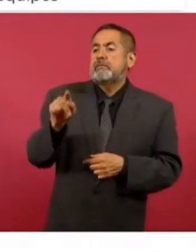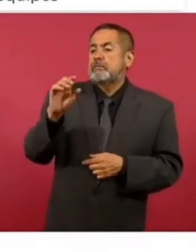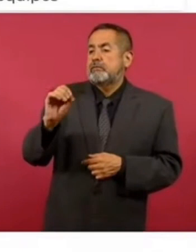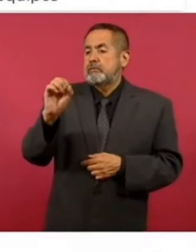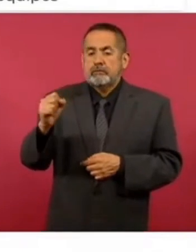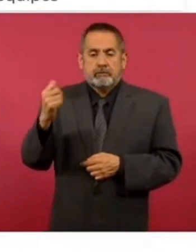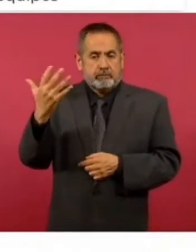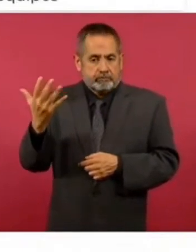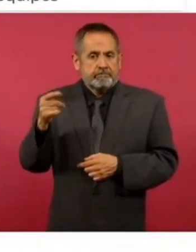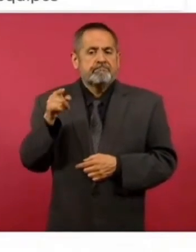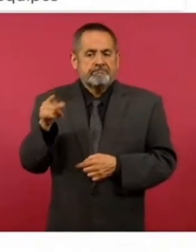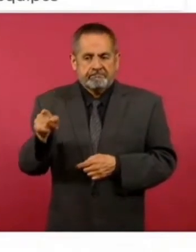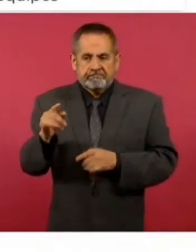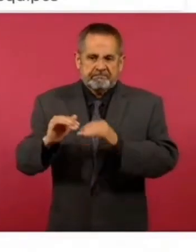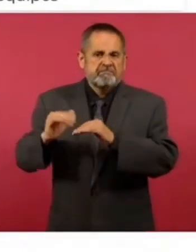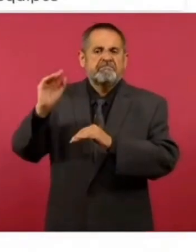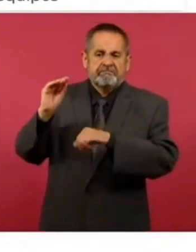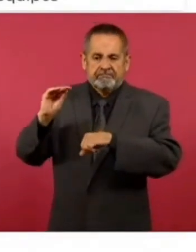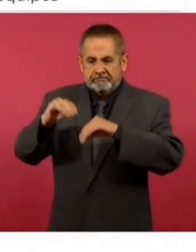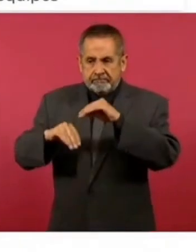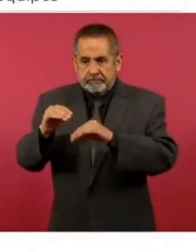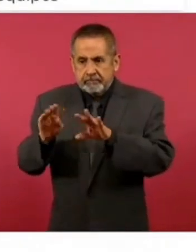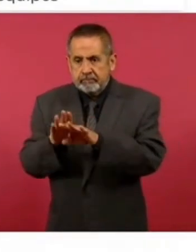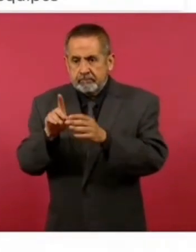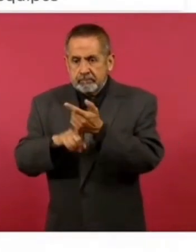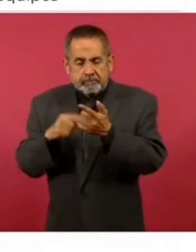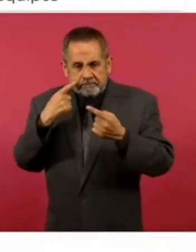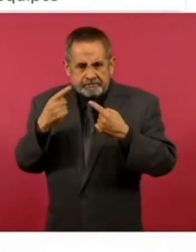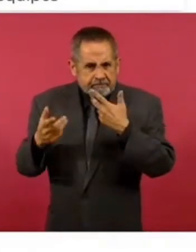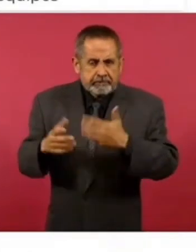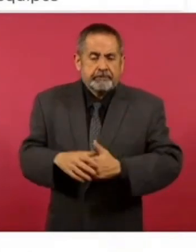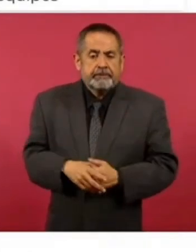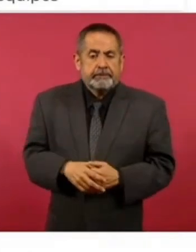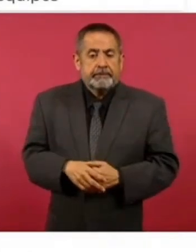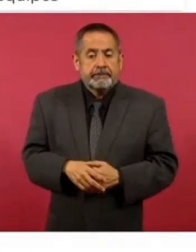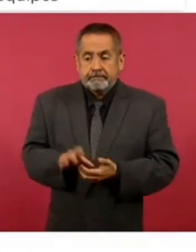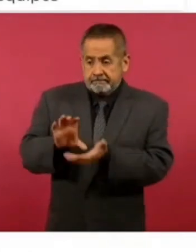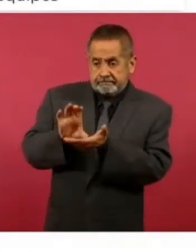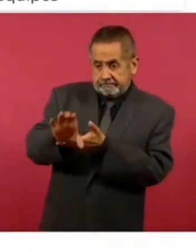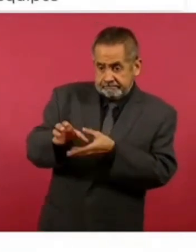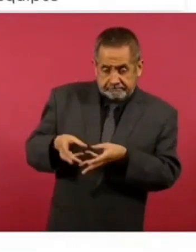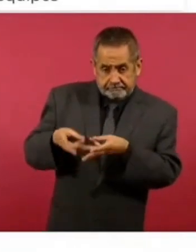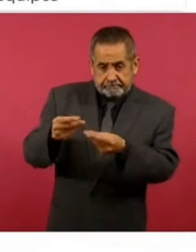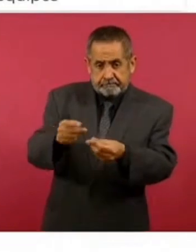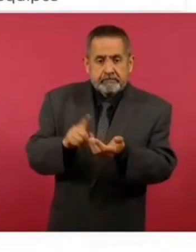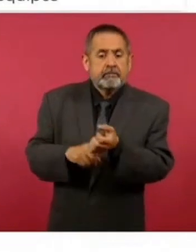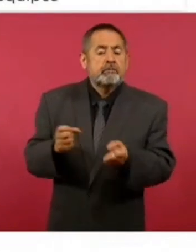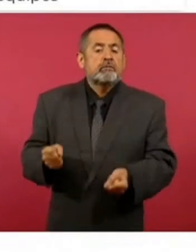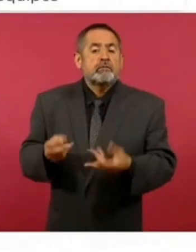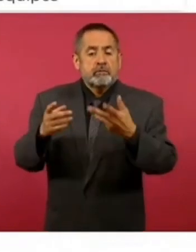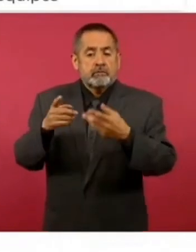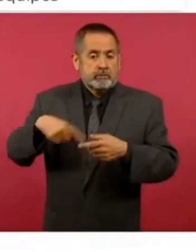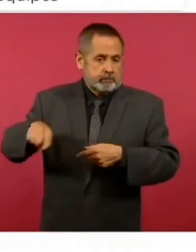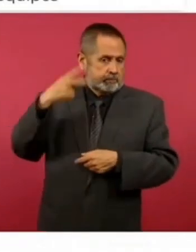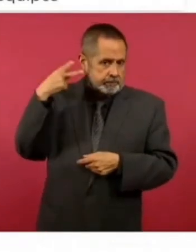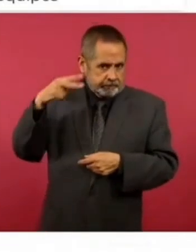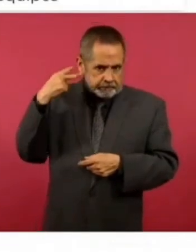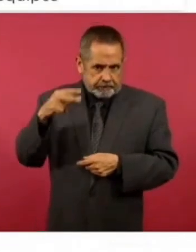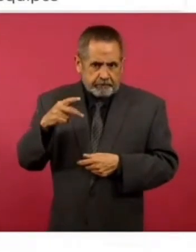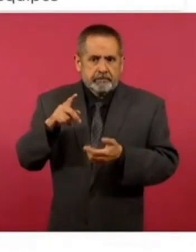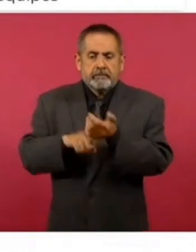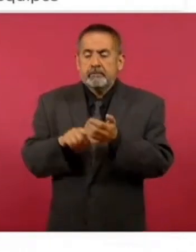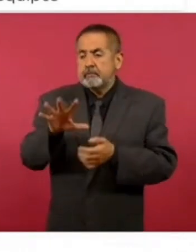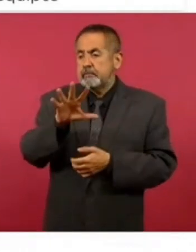a 2.05 cirugías diarias por quirófano. La inversión en el segundo nivel de atención allá en Veracruz ha sido